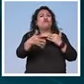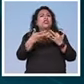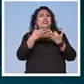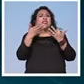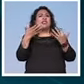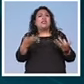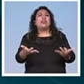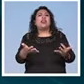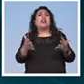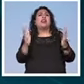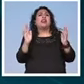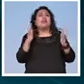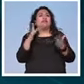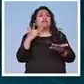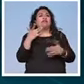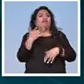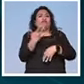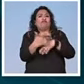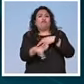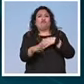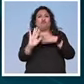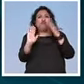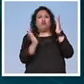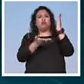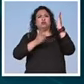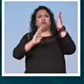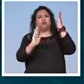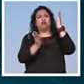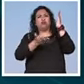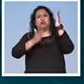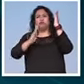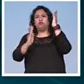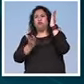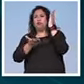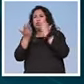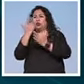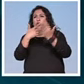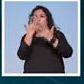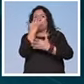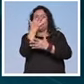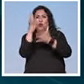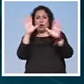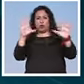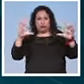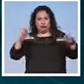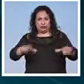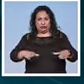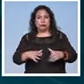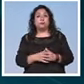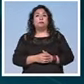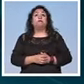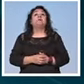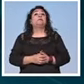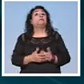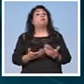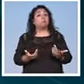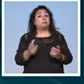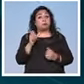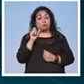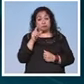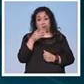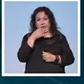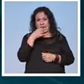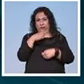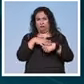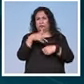que han quedado desnudas tras la tala de absolutamente todos los árboles de un sector. Además, según